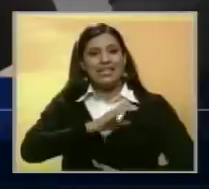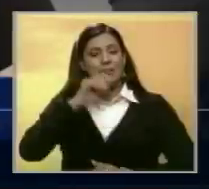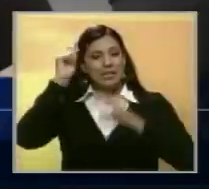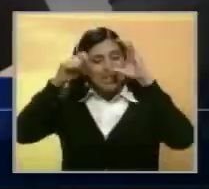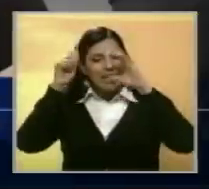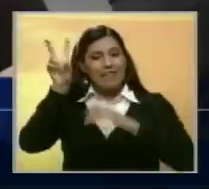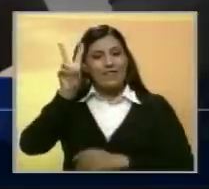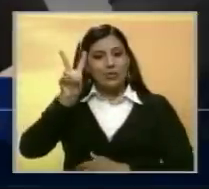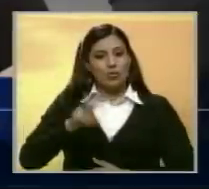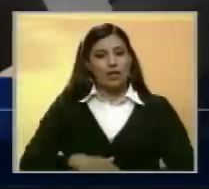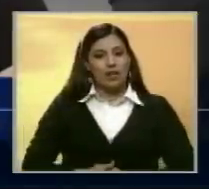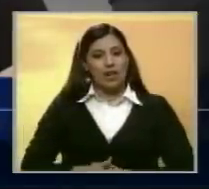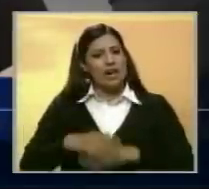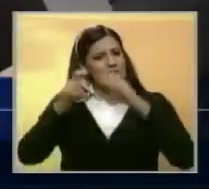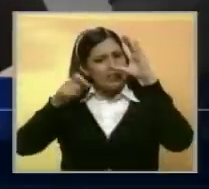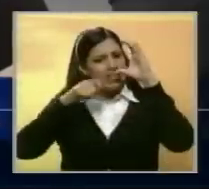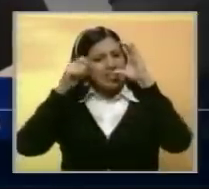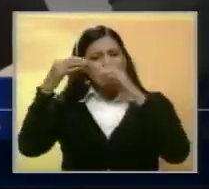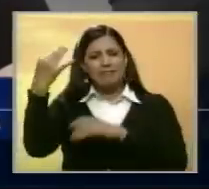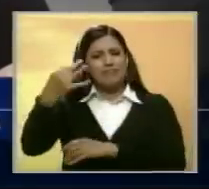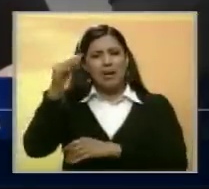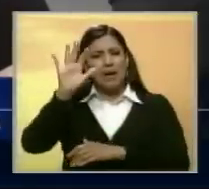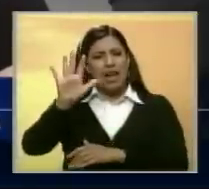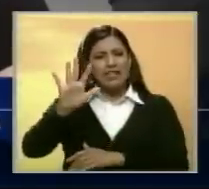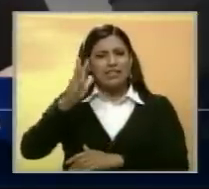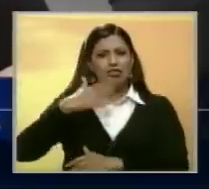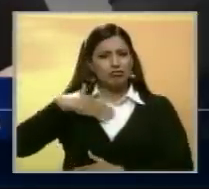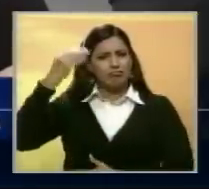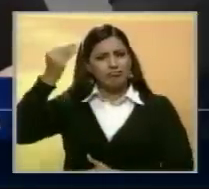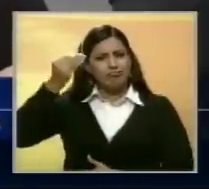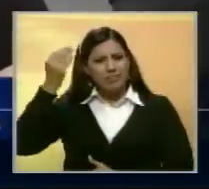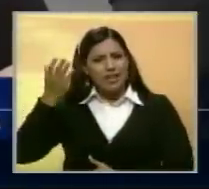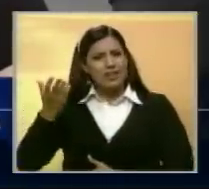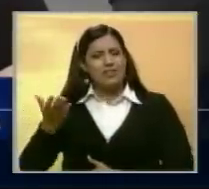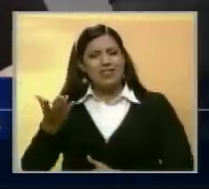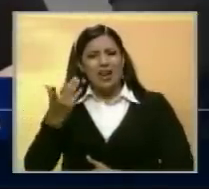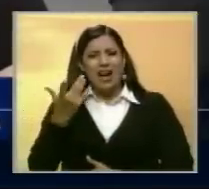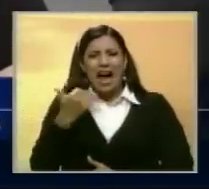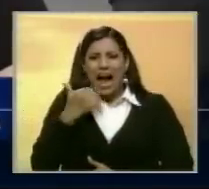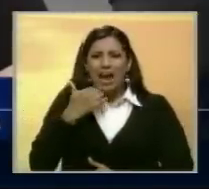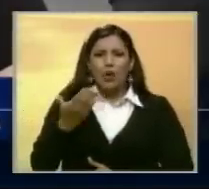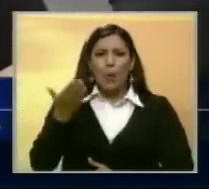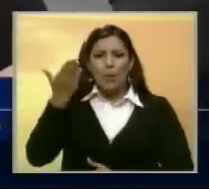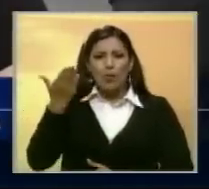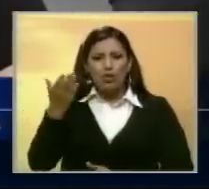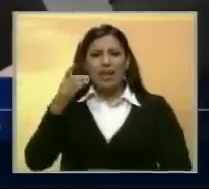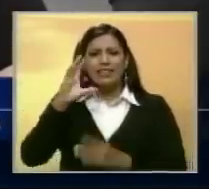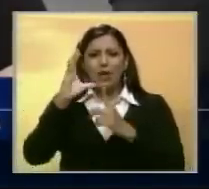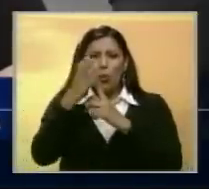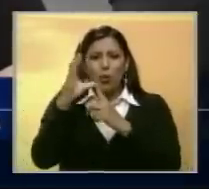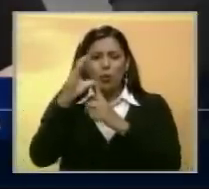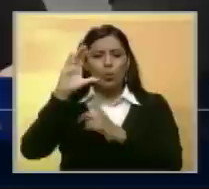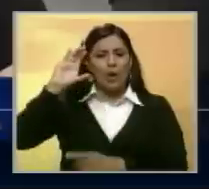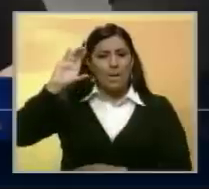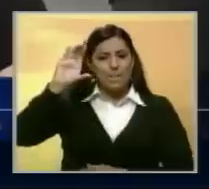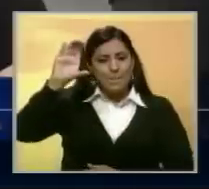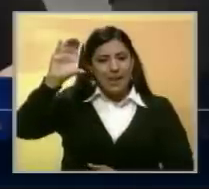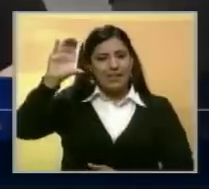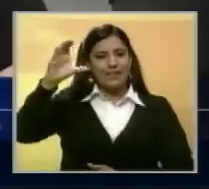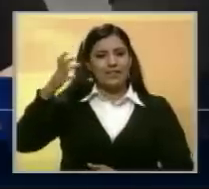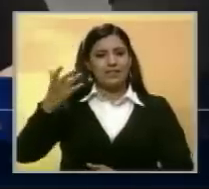venezolano. El cine siempre ha sido, yo pienso, que muy importante para la cultura de un país y